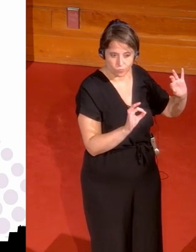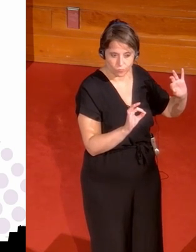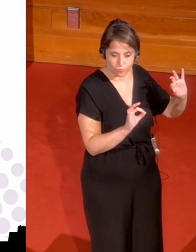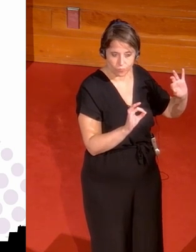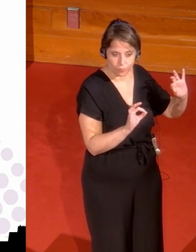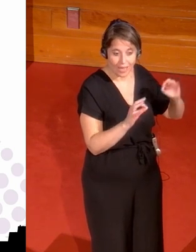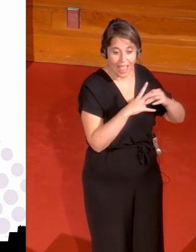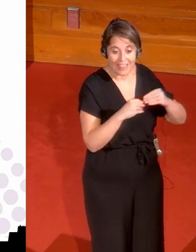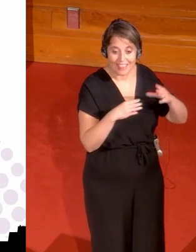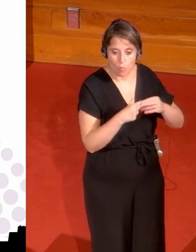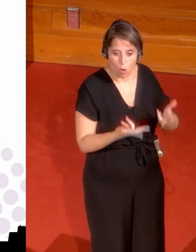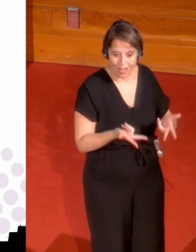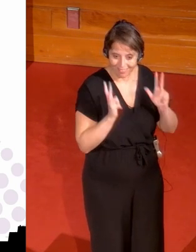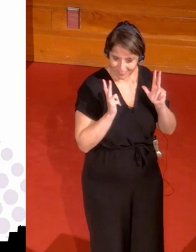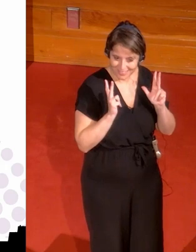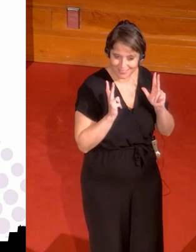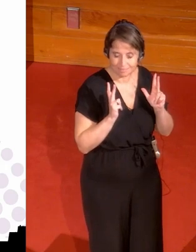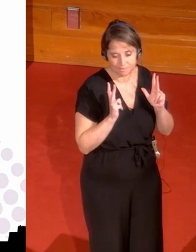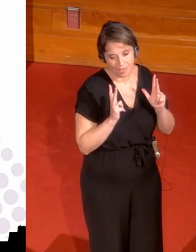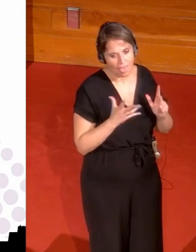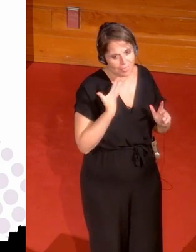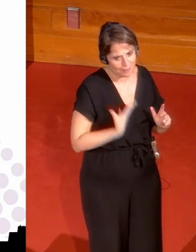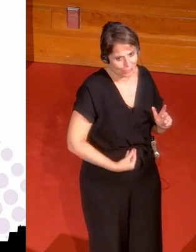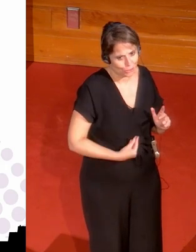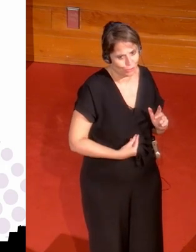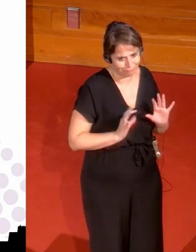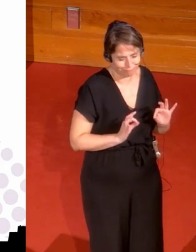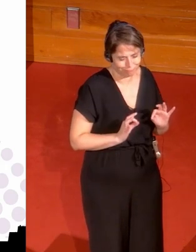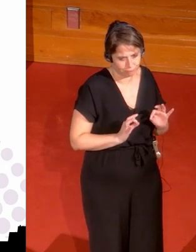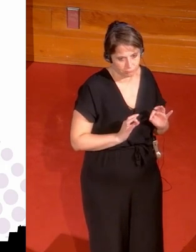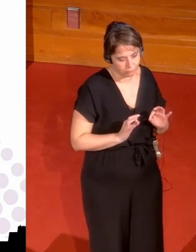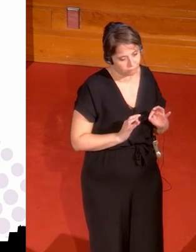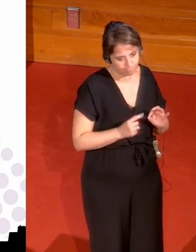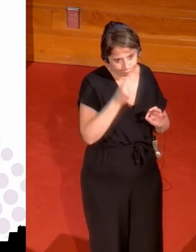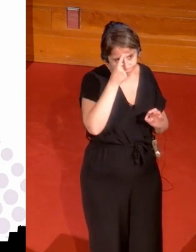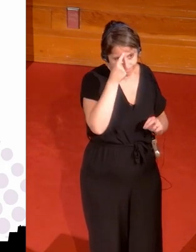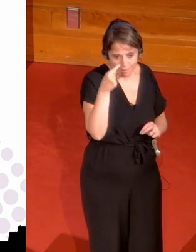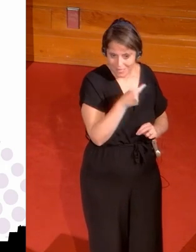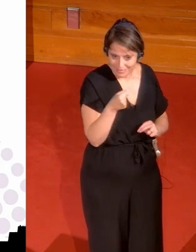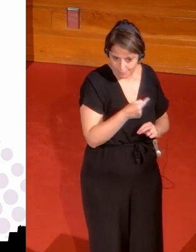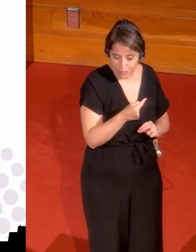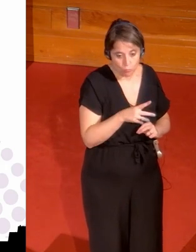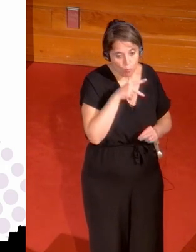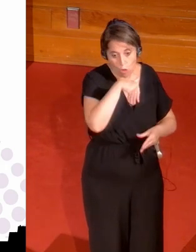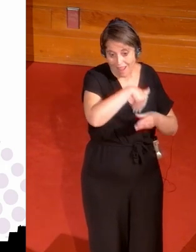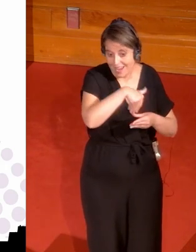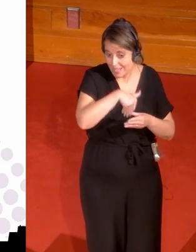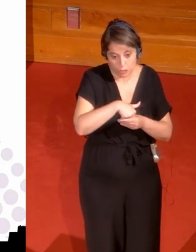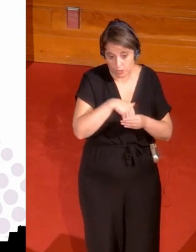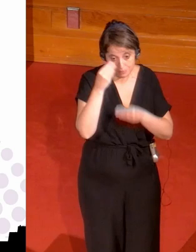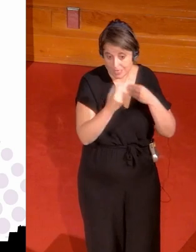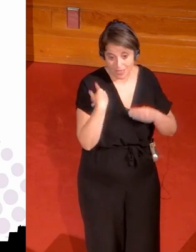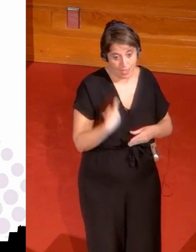demócratas estaban con una depresión importantísima un pesimismo atroz Porque daban las elecciones